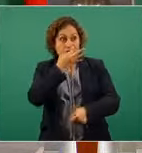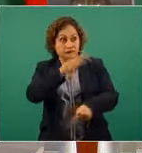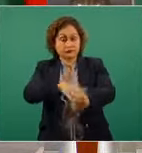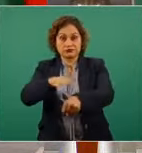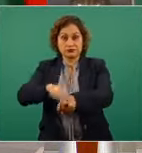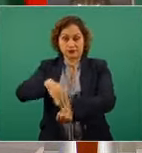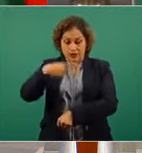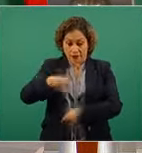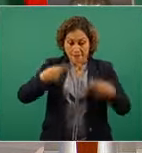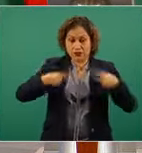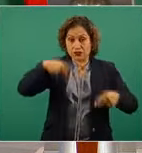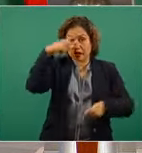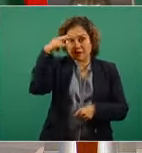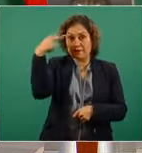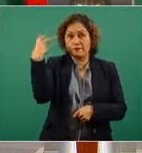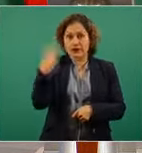país.